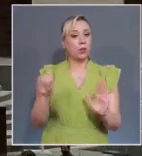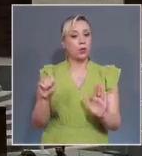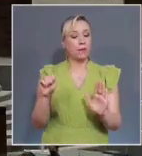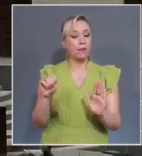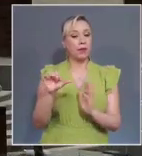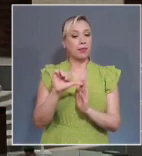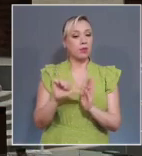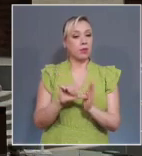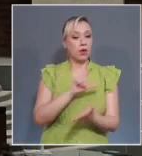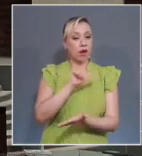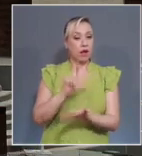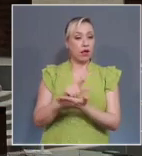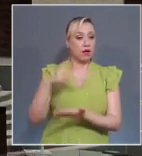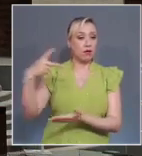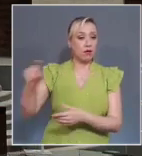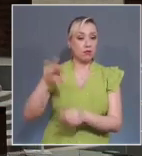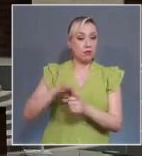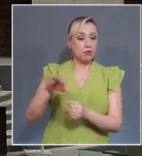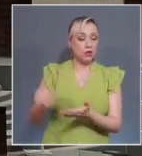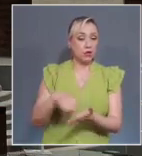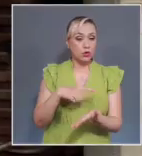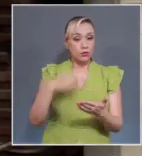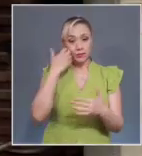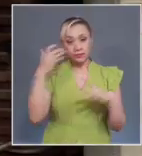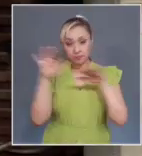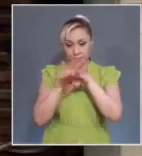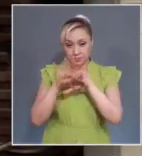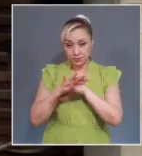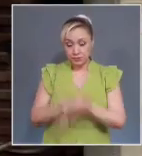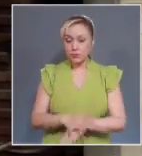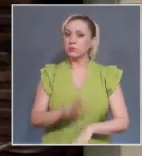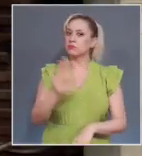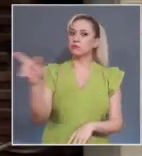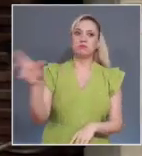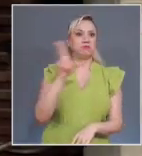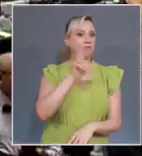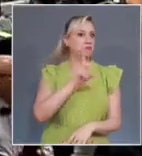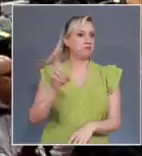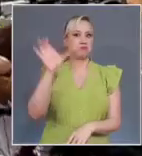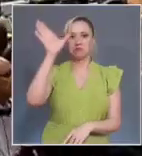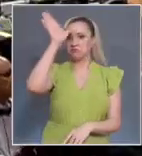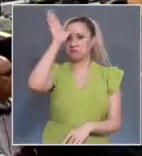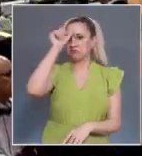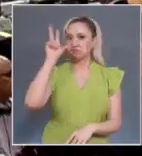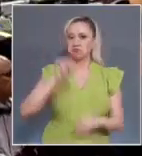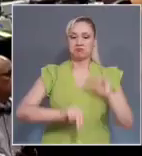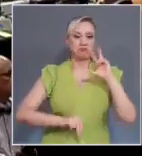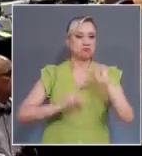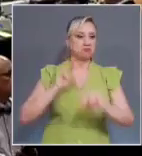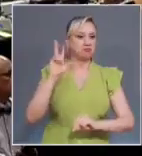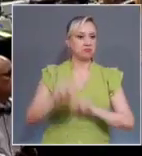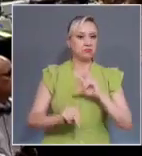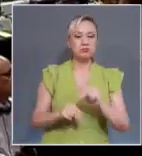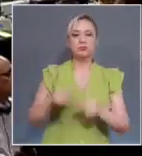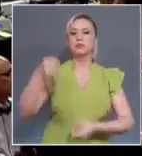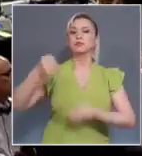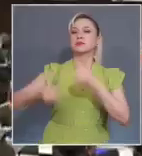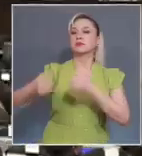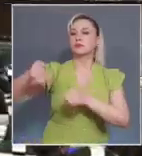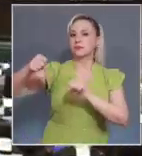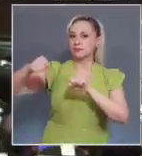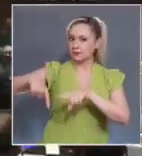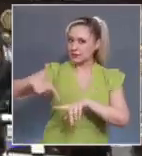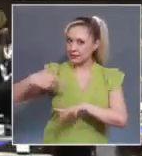y procedimientos electorales de partidos políticos, orgánica del Poder Judicial de la Federación y expide la nueva Ley General de